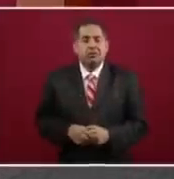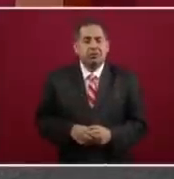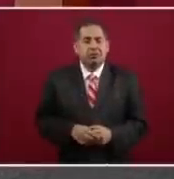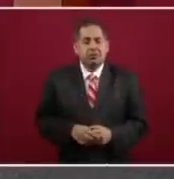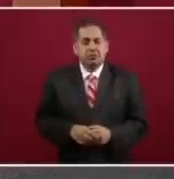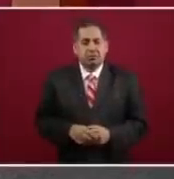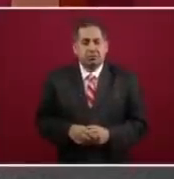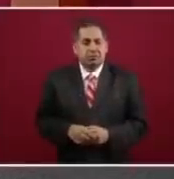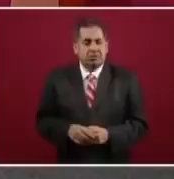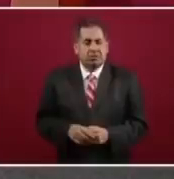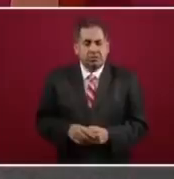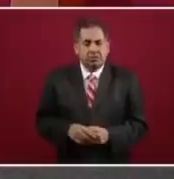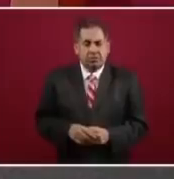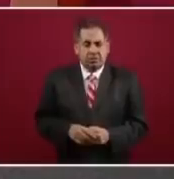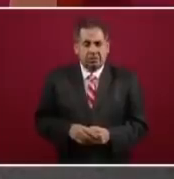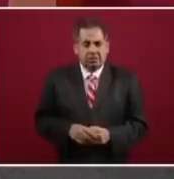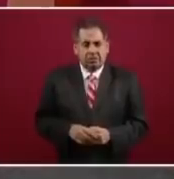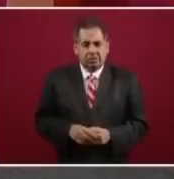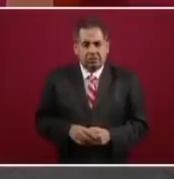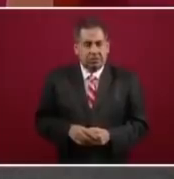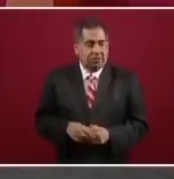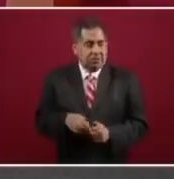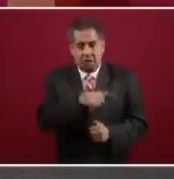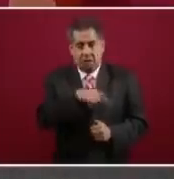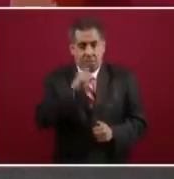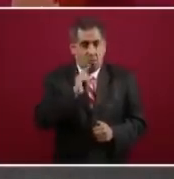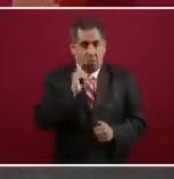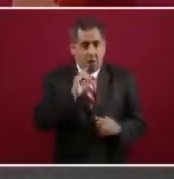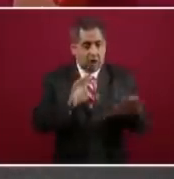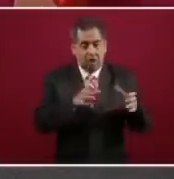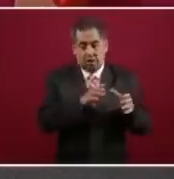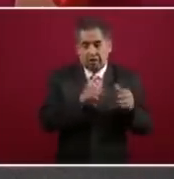las que pertenecían